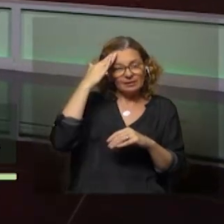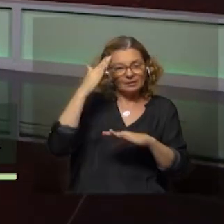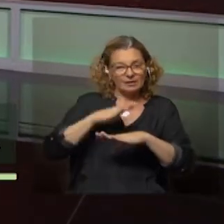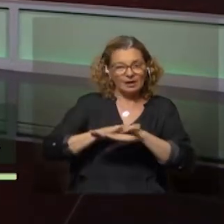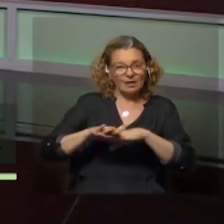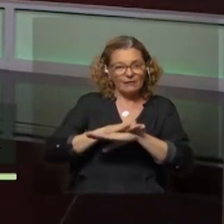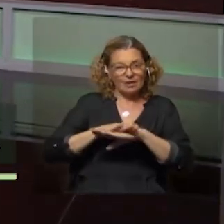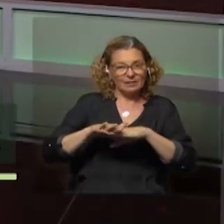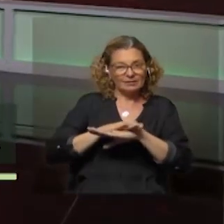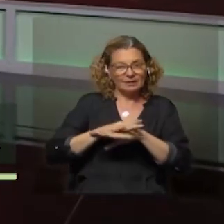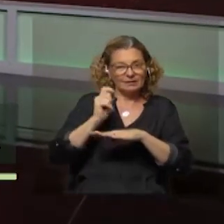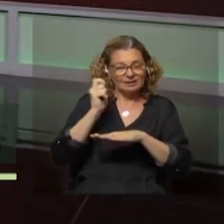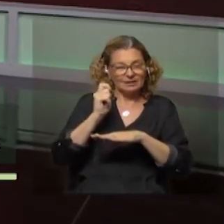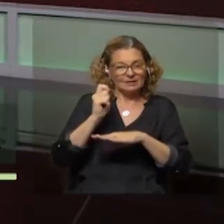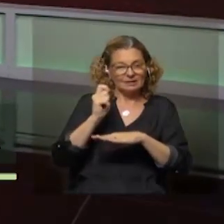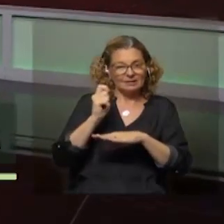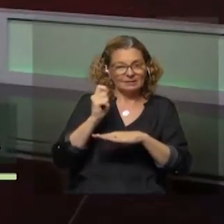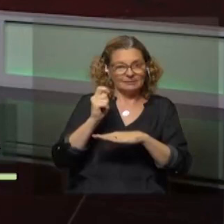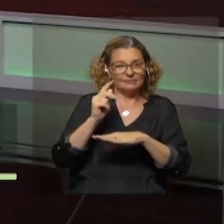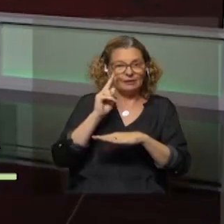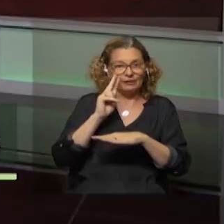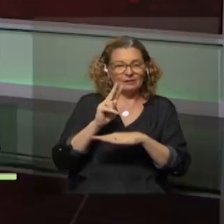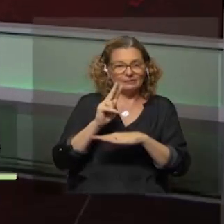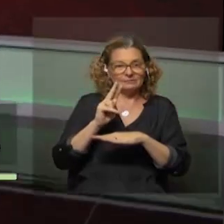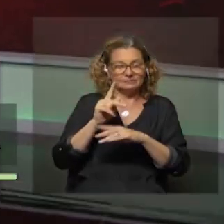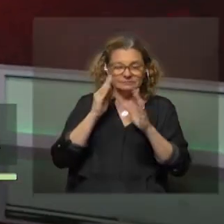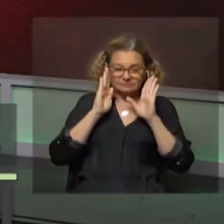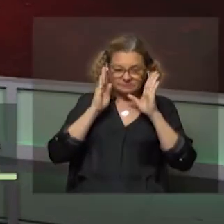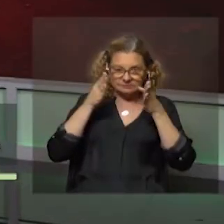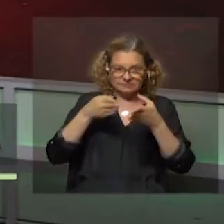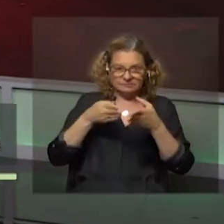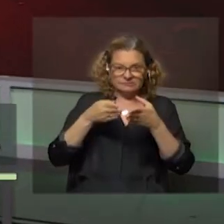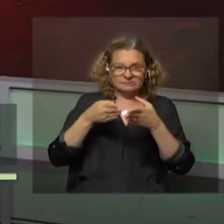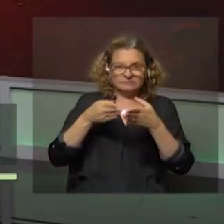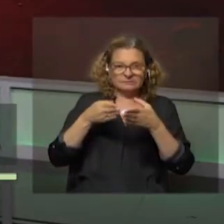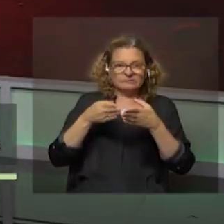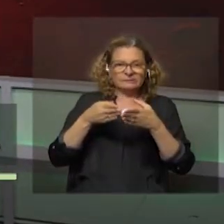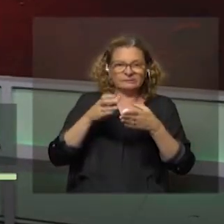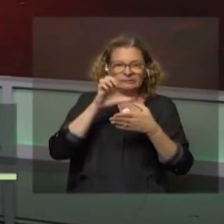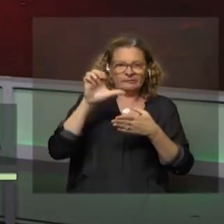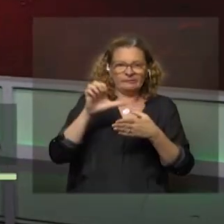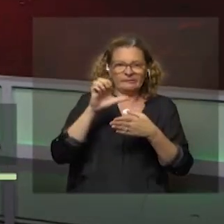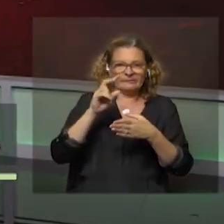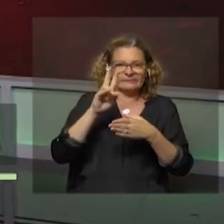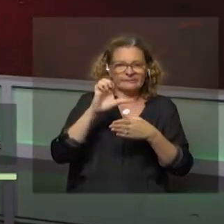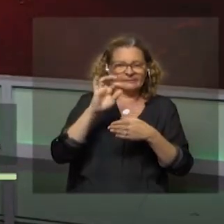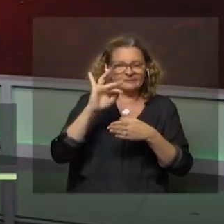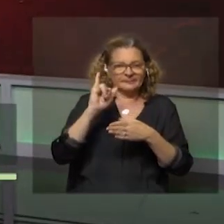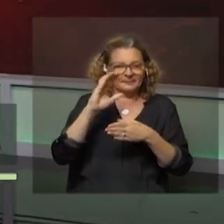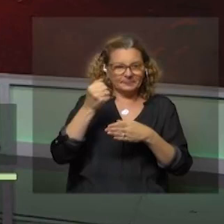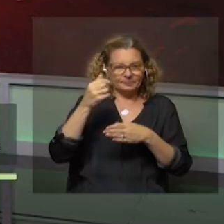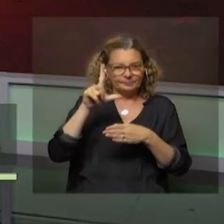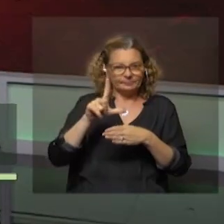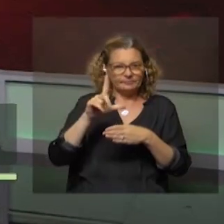base de todo esto y quienes han estado más digamos en el ojo de esta tormenta es esta empresa vertical skys esta empresa